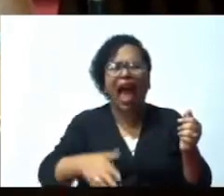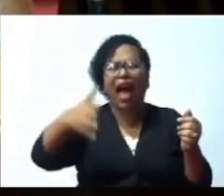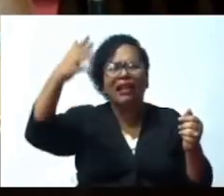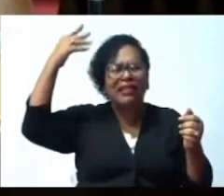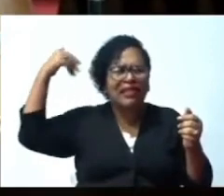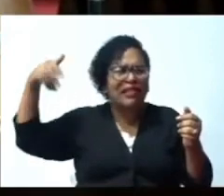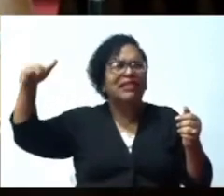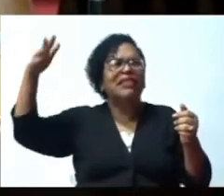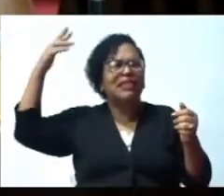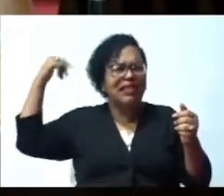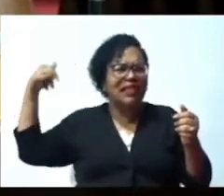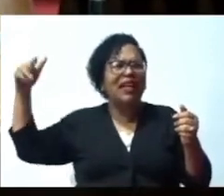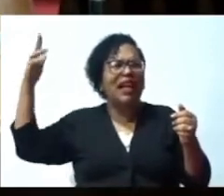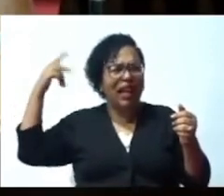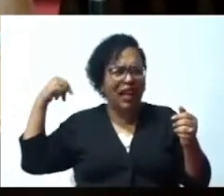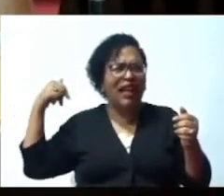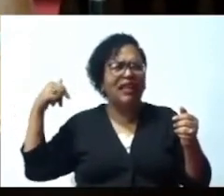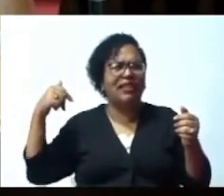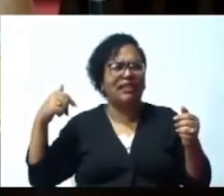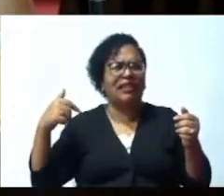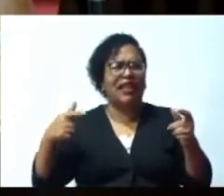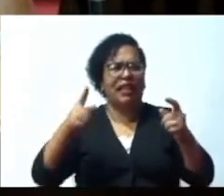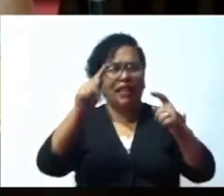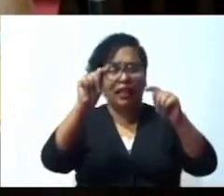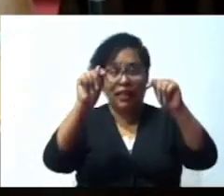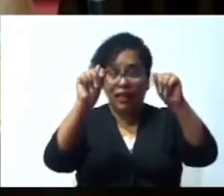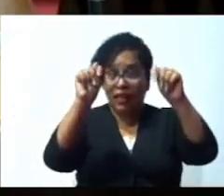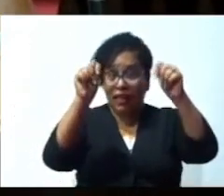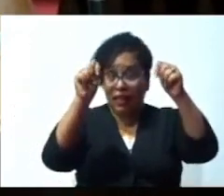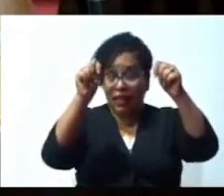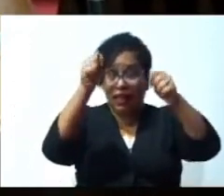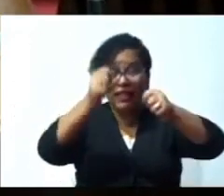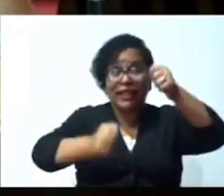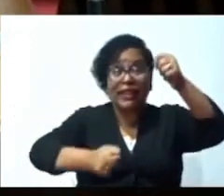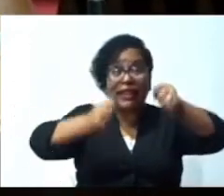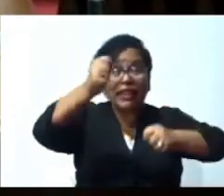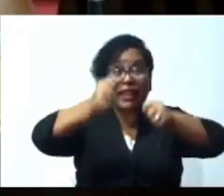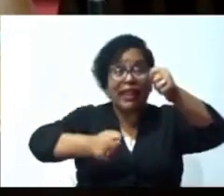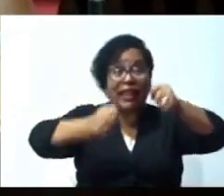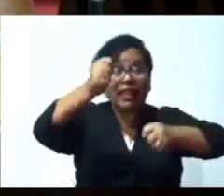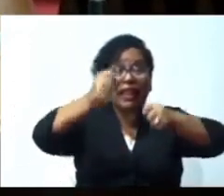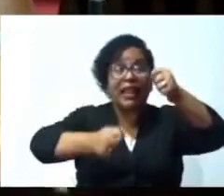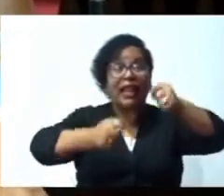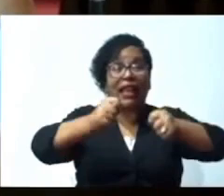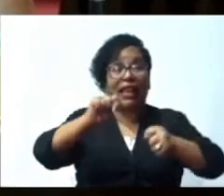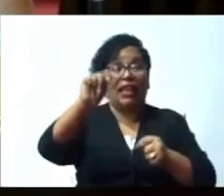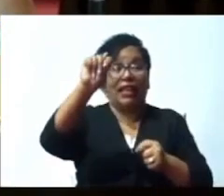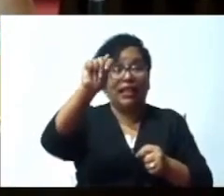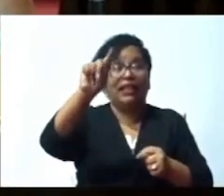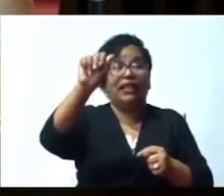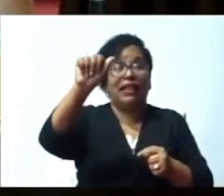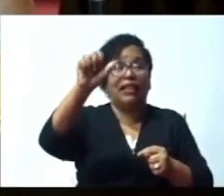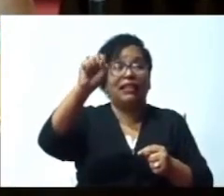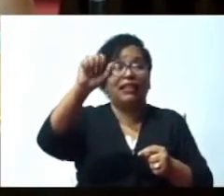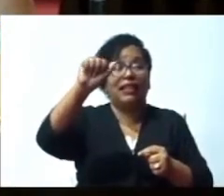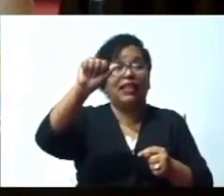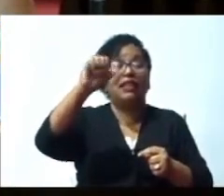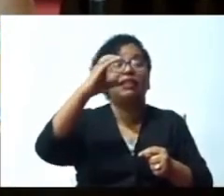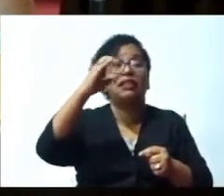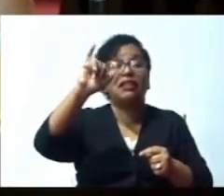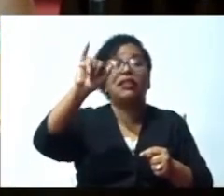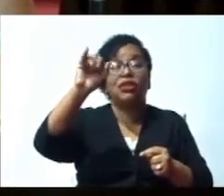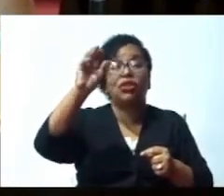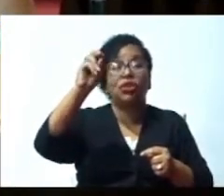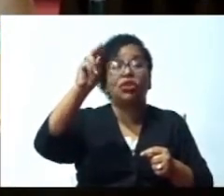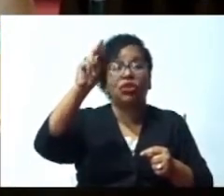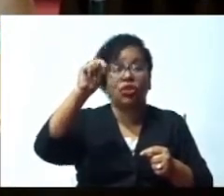de última instancia ante la Corte de Justicia y que requiere de adecuaciones y que se encuentran en esta pieza legislativa y